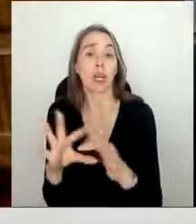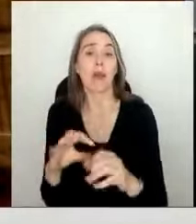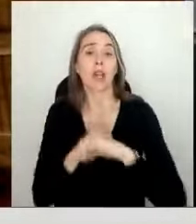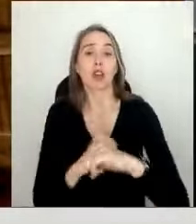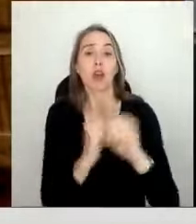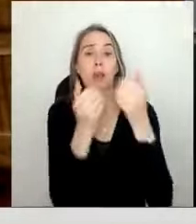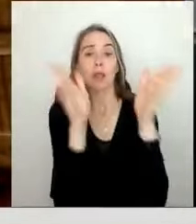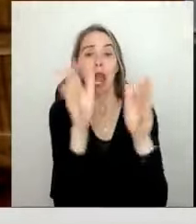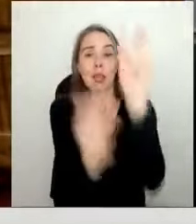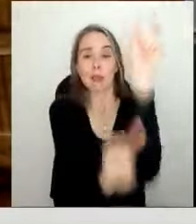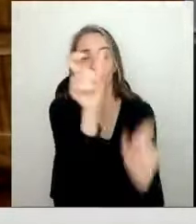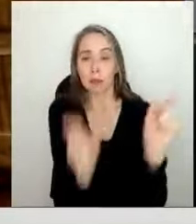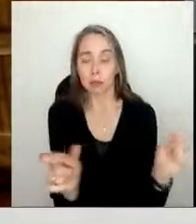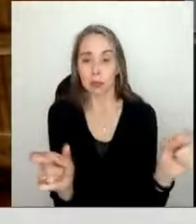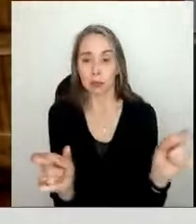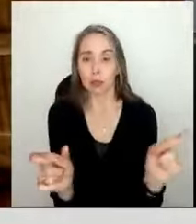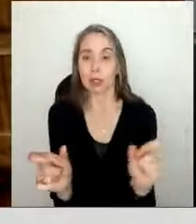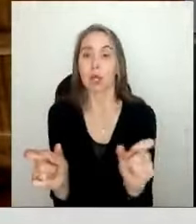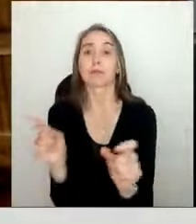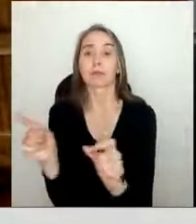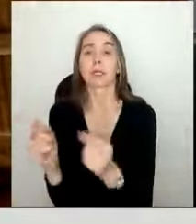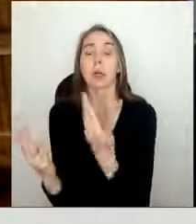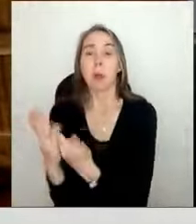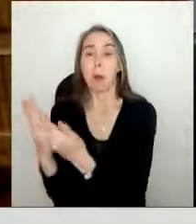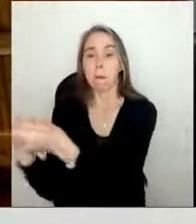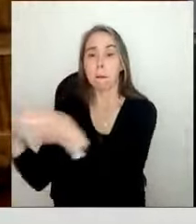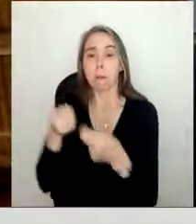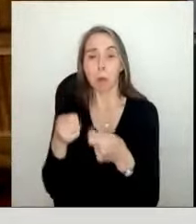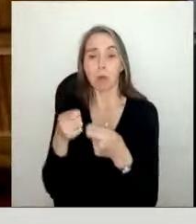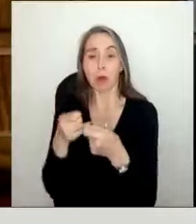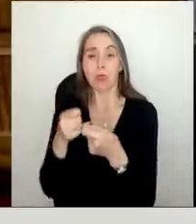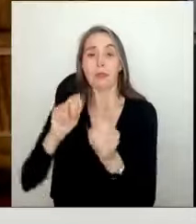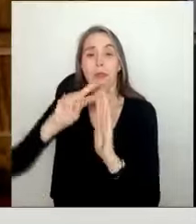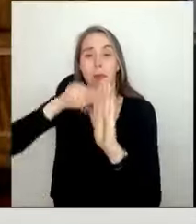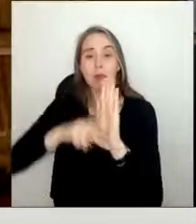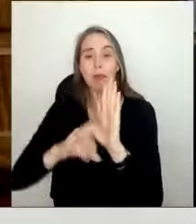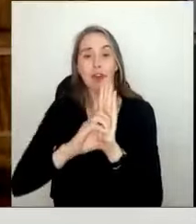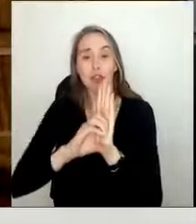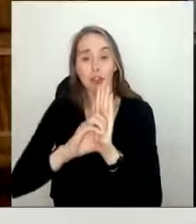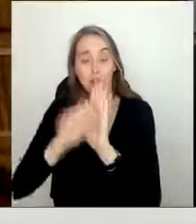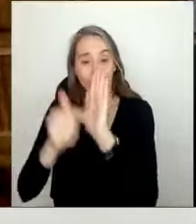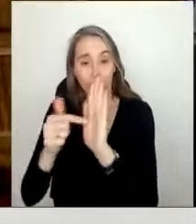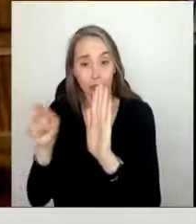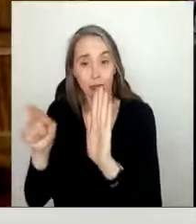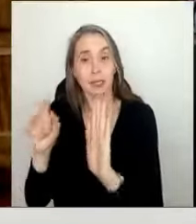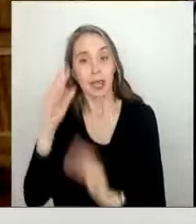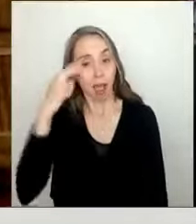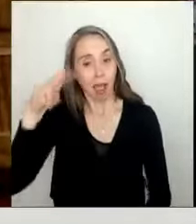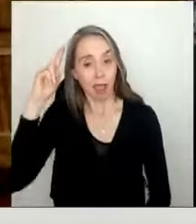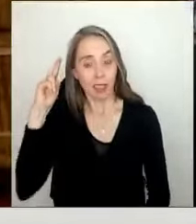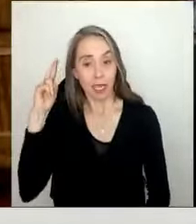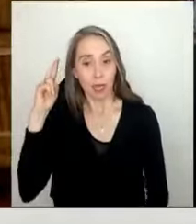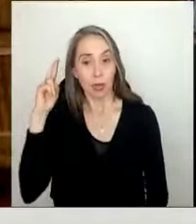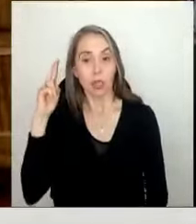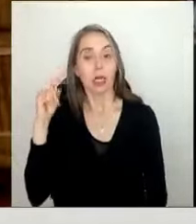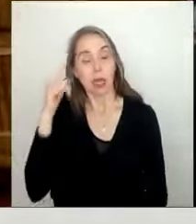personas una propuesta constitucional que como bien recordamos estuvo marcada por el